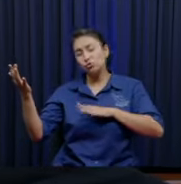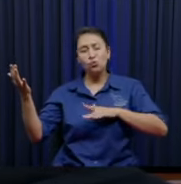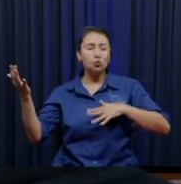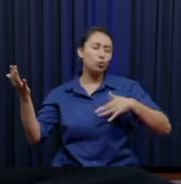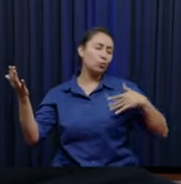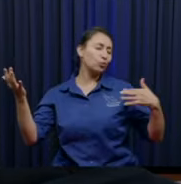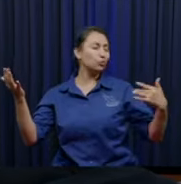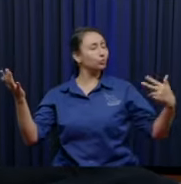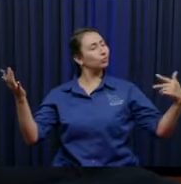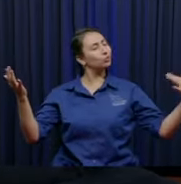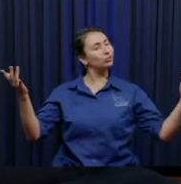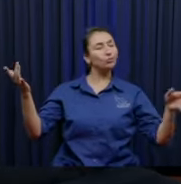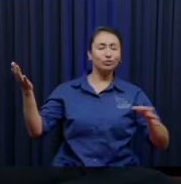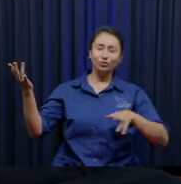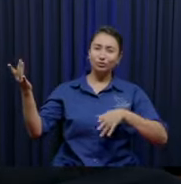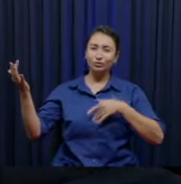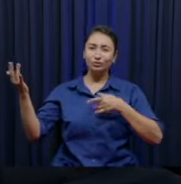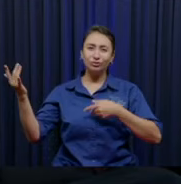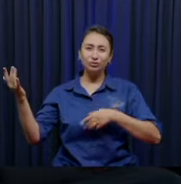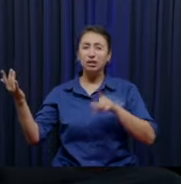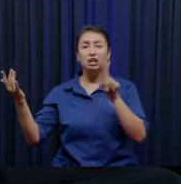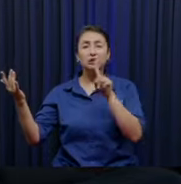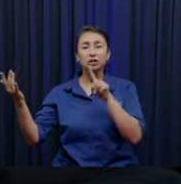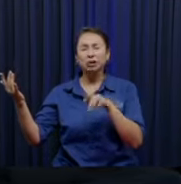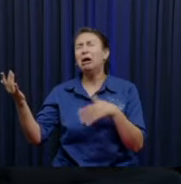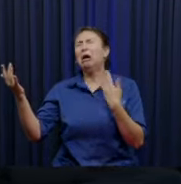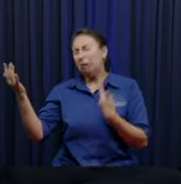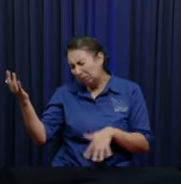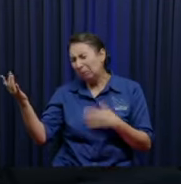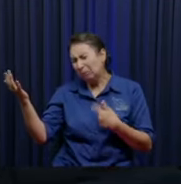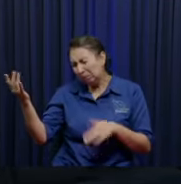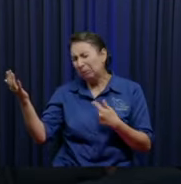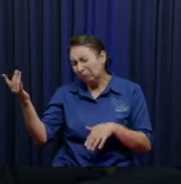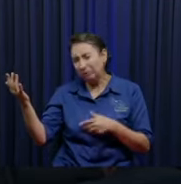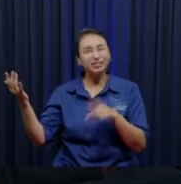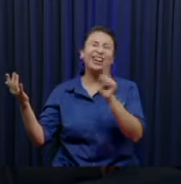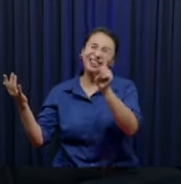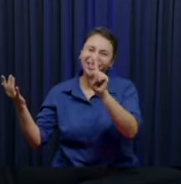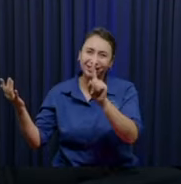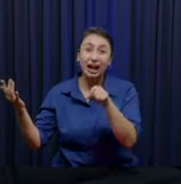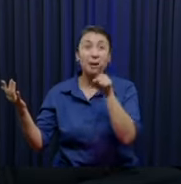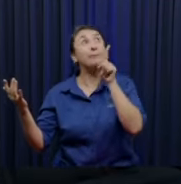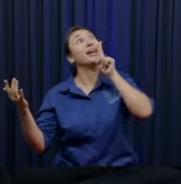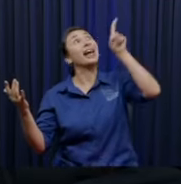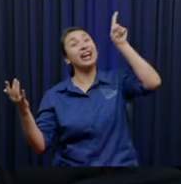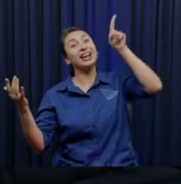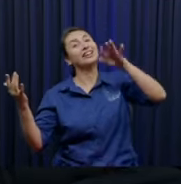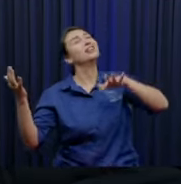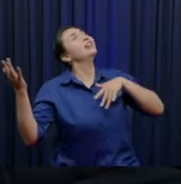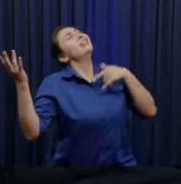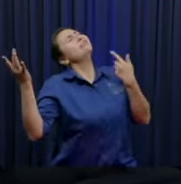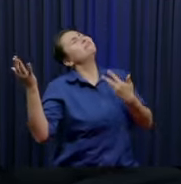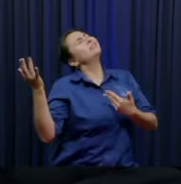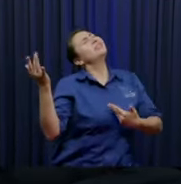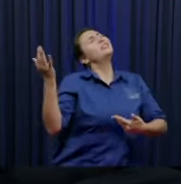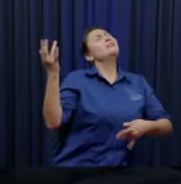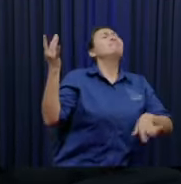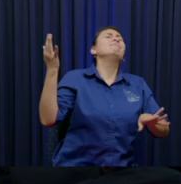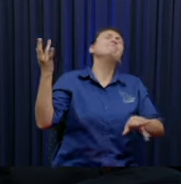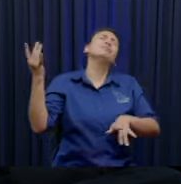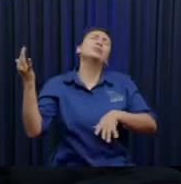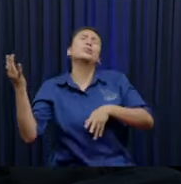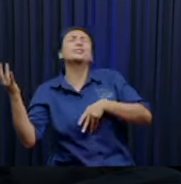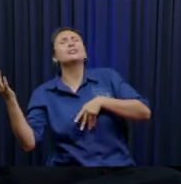No como Juan Penas, ¿va usted? Sino que, y empieza a cantarle al Señor su agradecimiento, su gratitud. Cuando